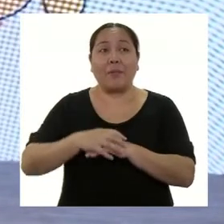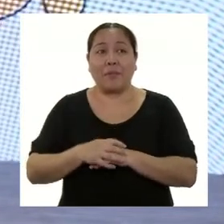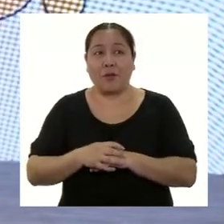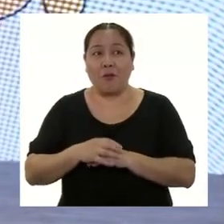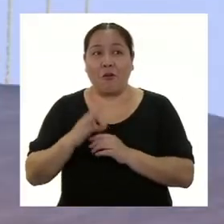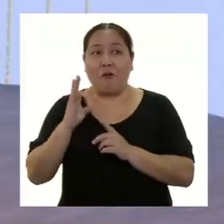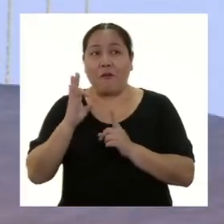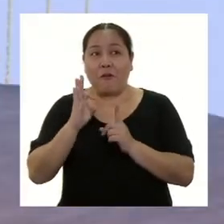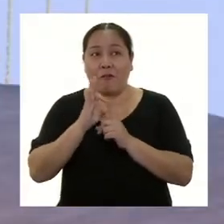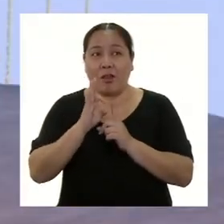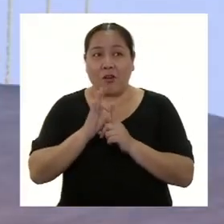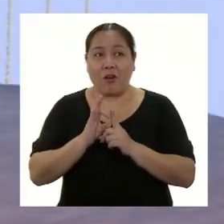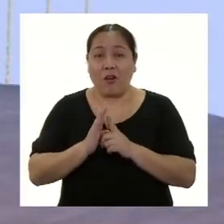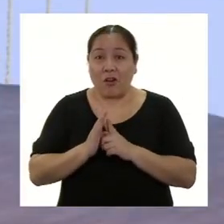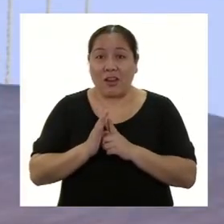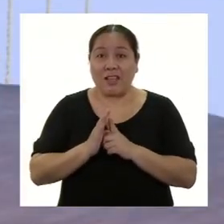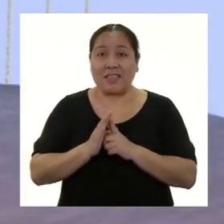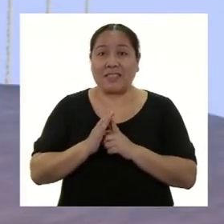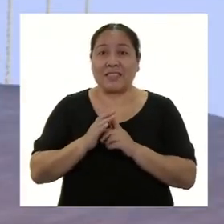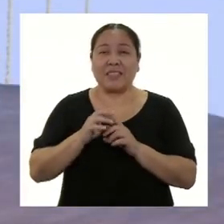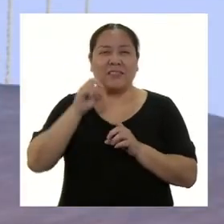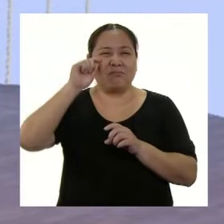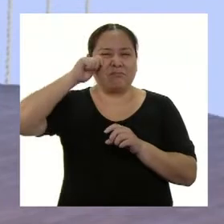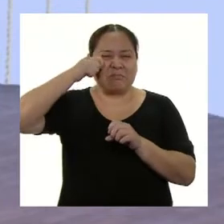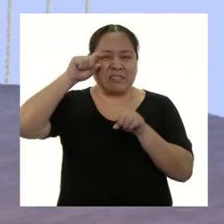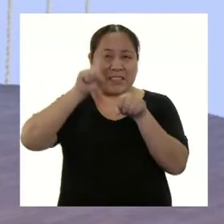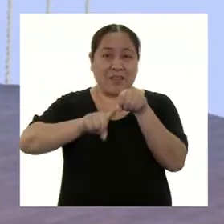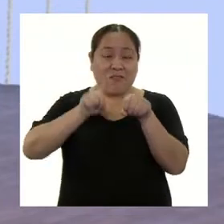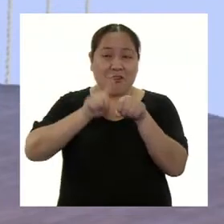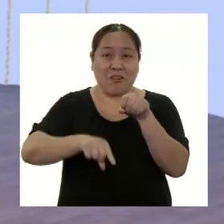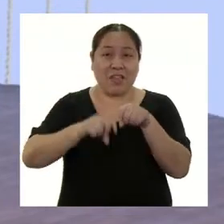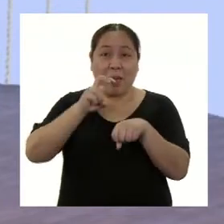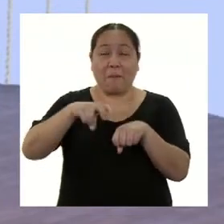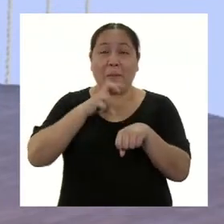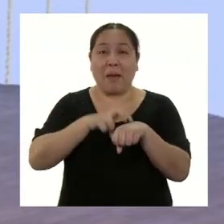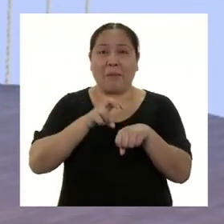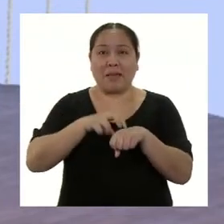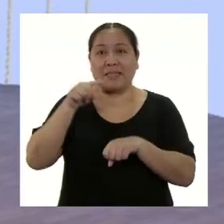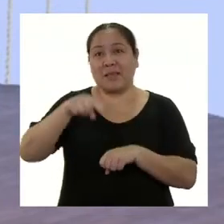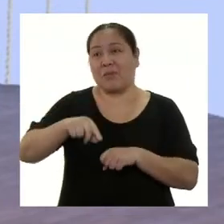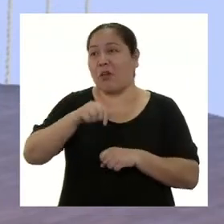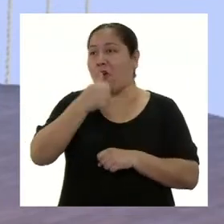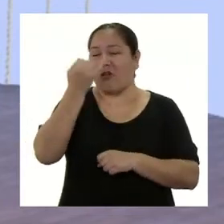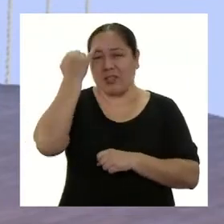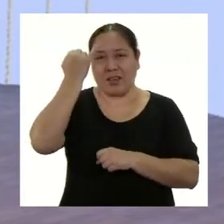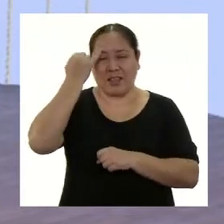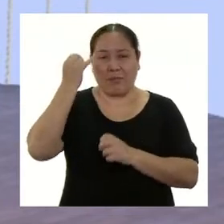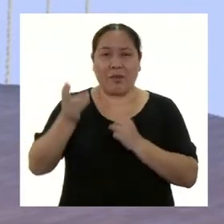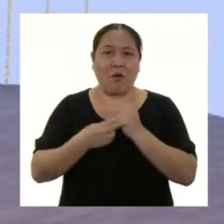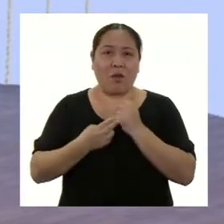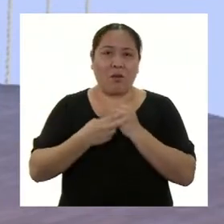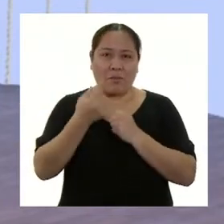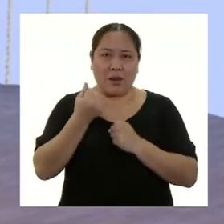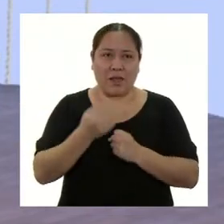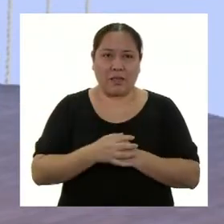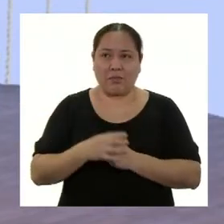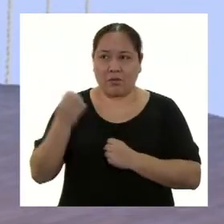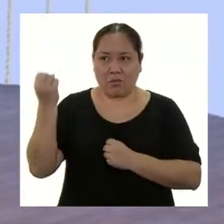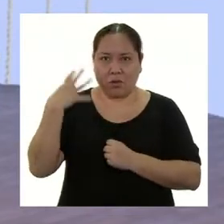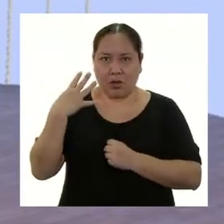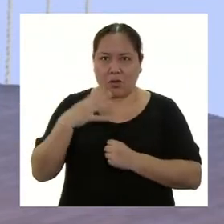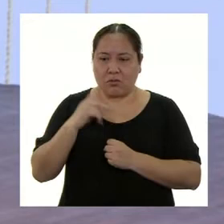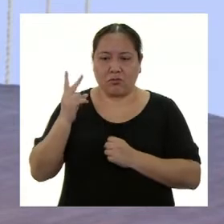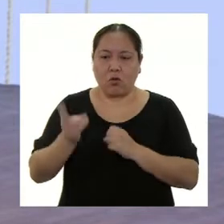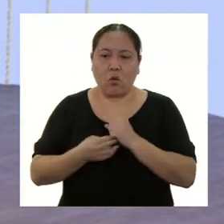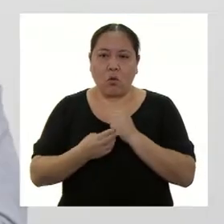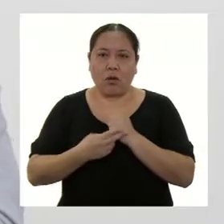papa. En fin, les conté a mis papás que esa era mi otra idea para ahorrar en casa, pero me dijeron que en lugar de ahorrar